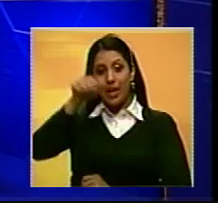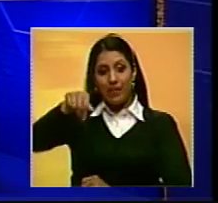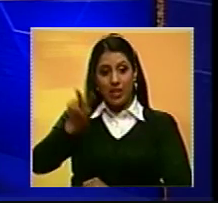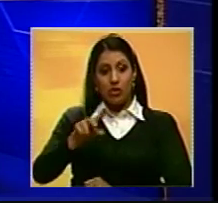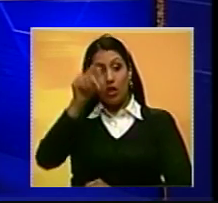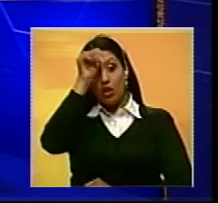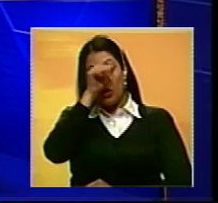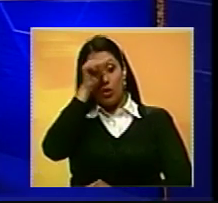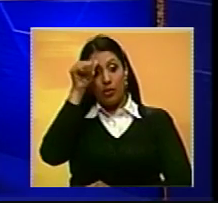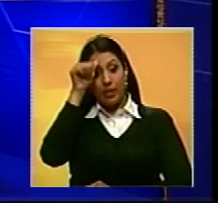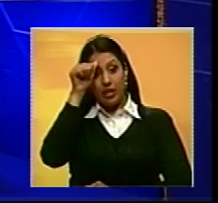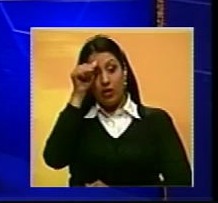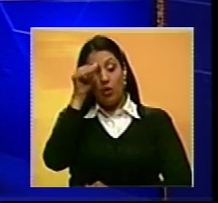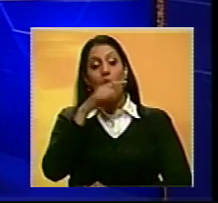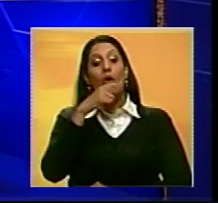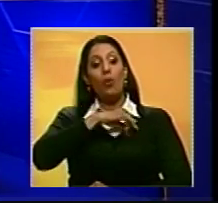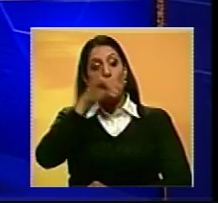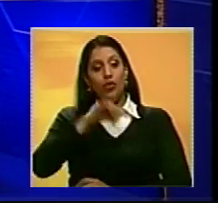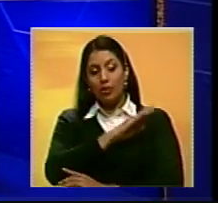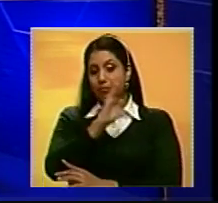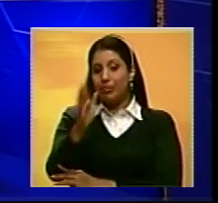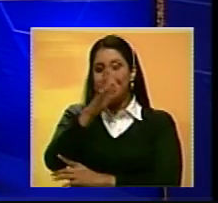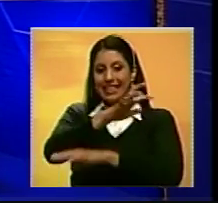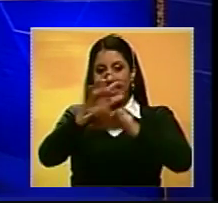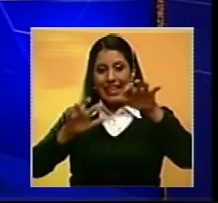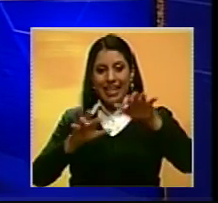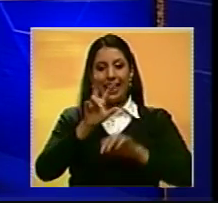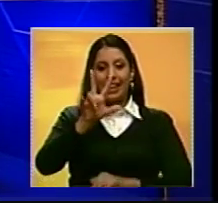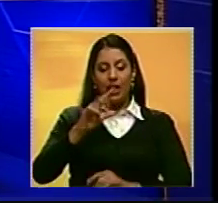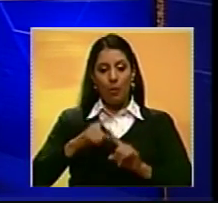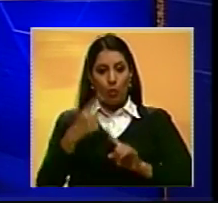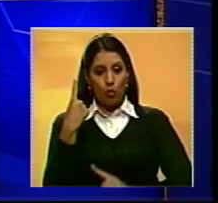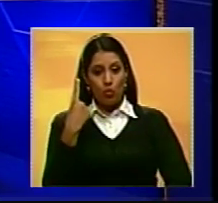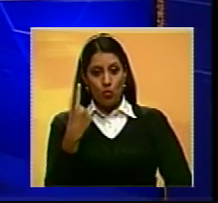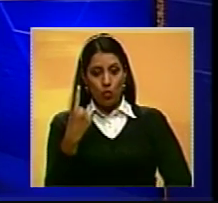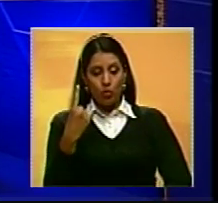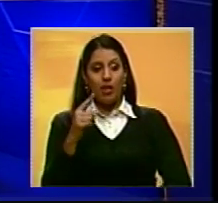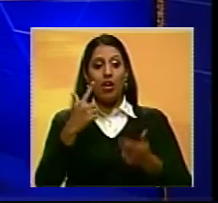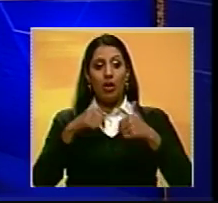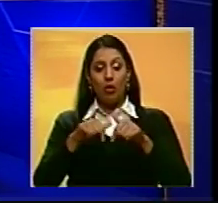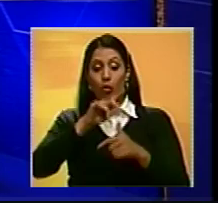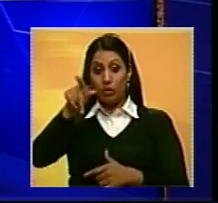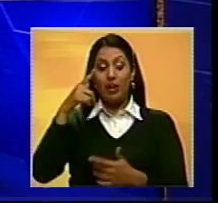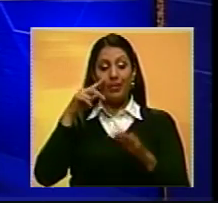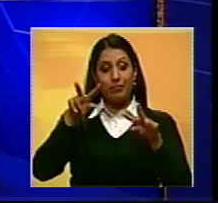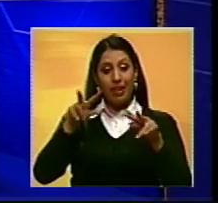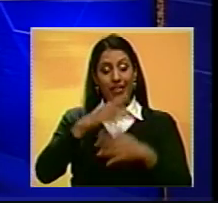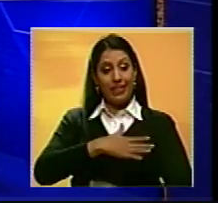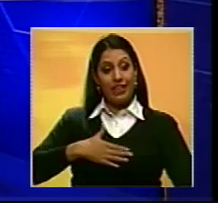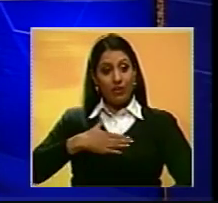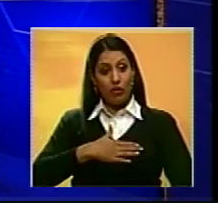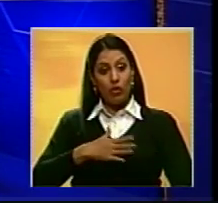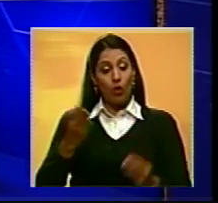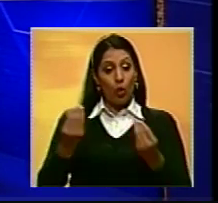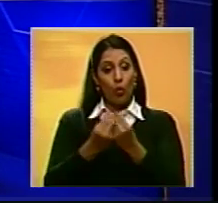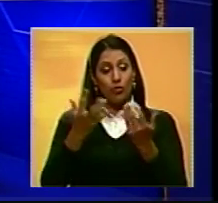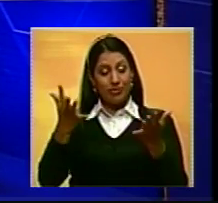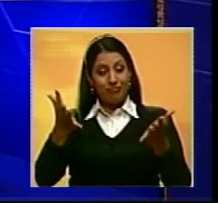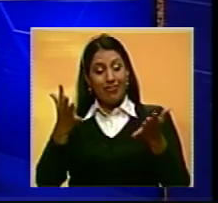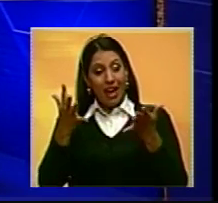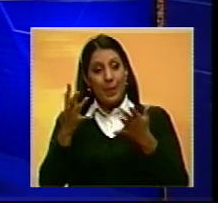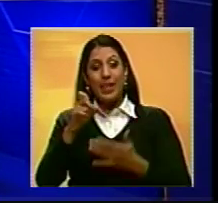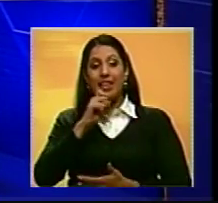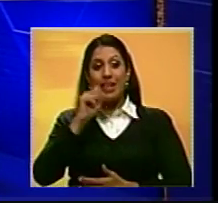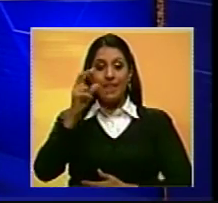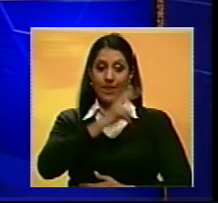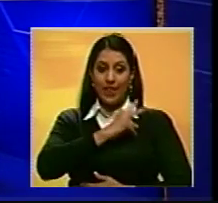Este domingo, los Rapaces derrotaron a los Tigres de Aragua 3-1 en un juego que ustedes pudieron disfrutar junto al equipo campeón